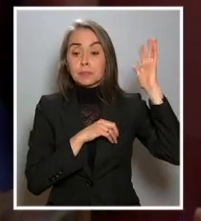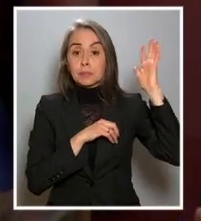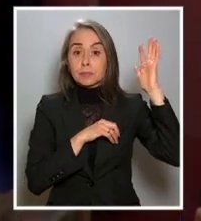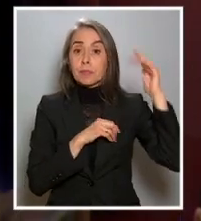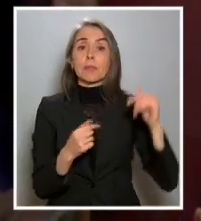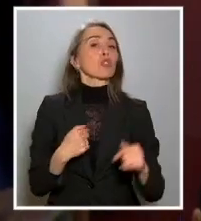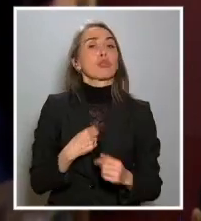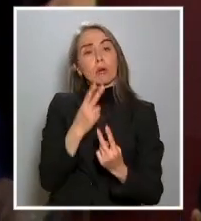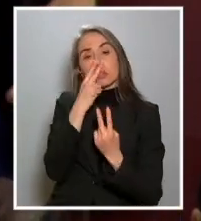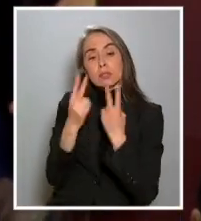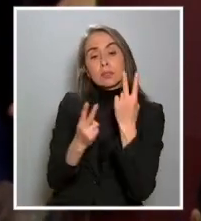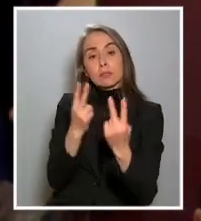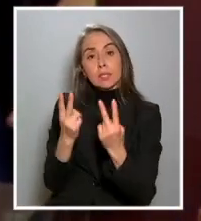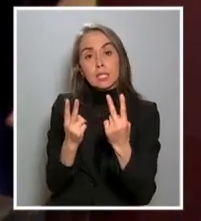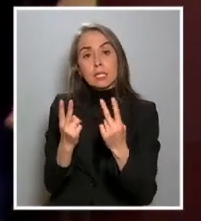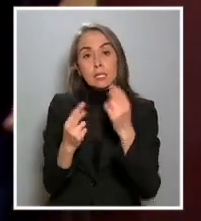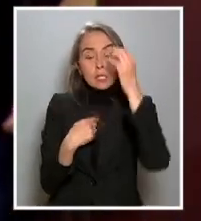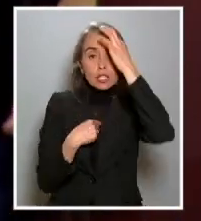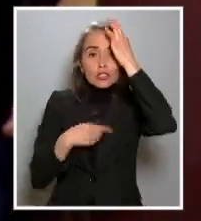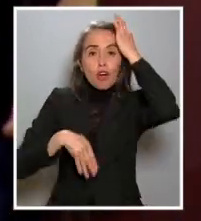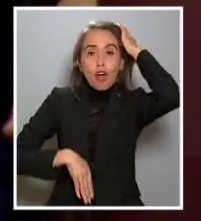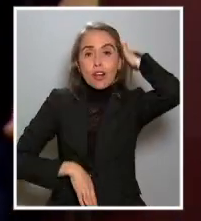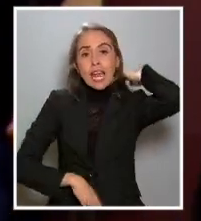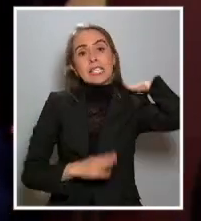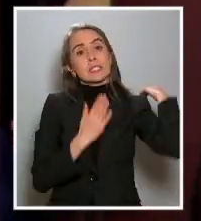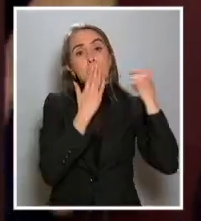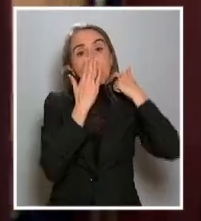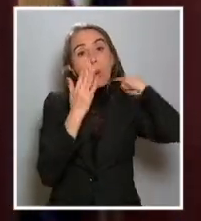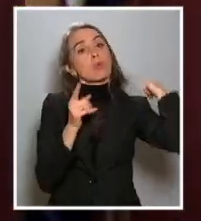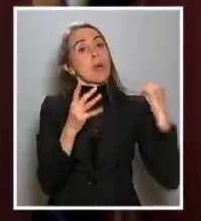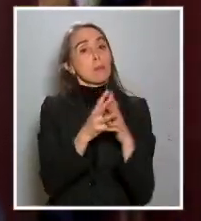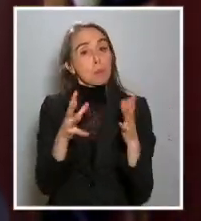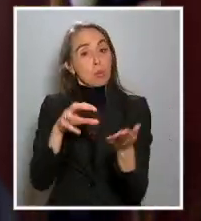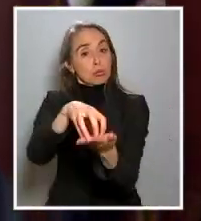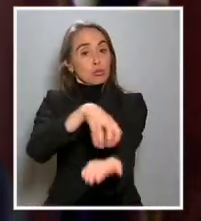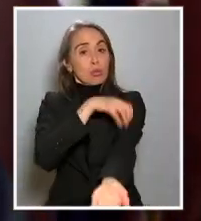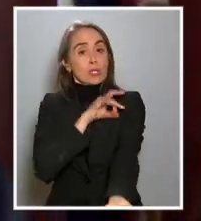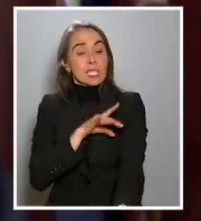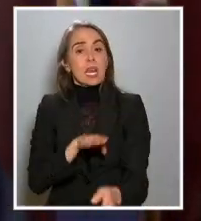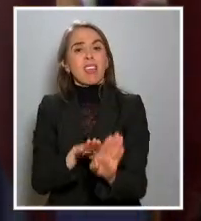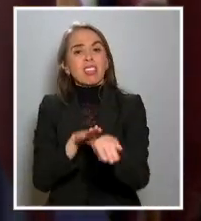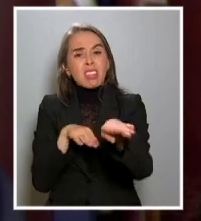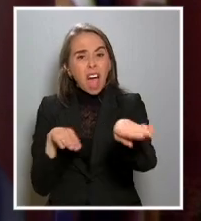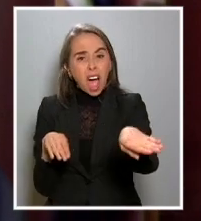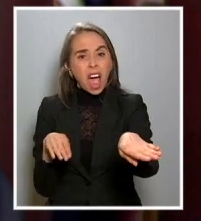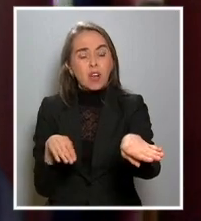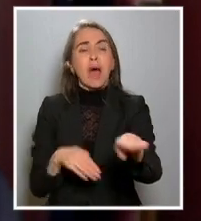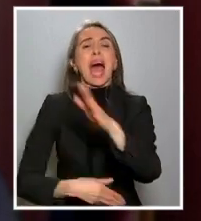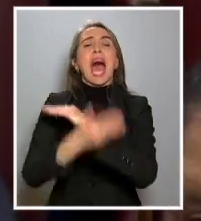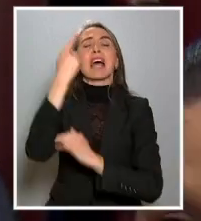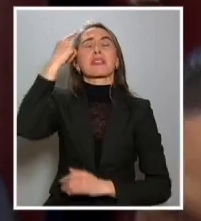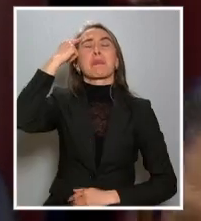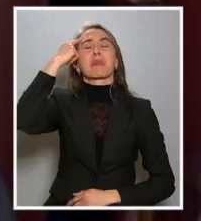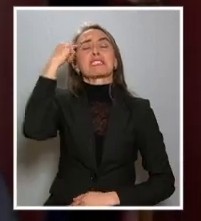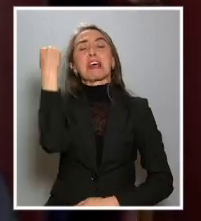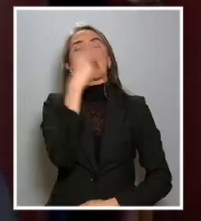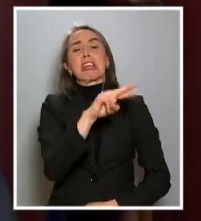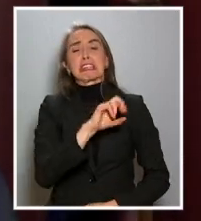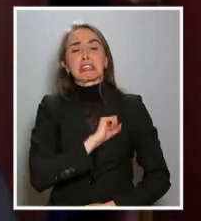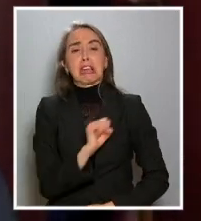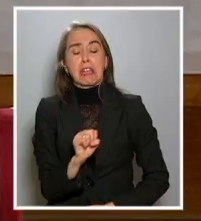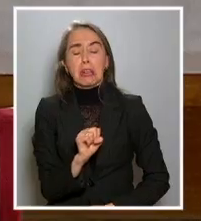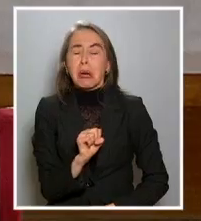me ha tocado verlo desde mi natal Punta Arenas, en muchas ciudades de Chile hoy hay tacos que uno pensaba que solo eran propios de